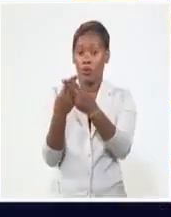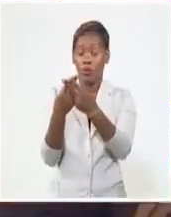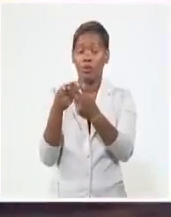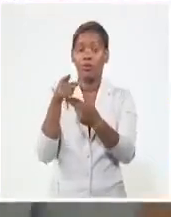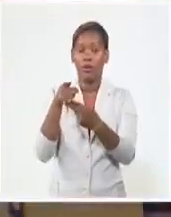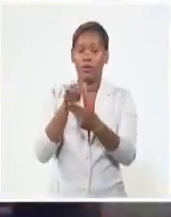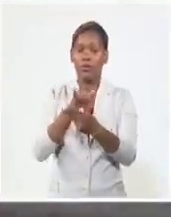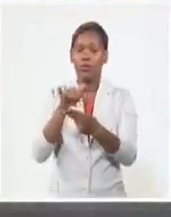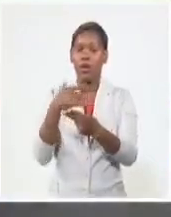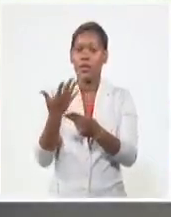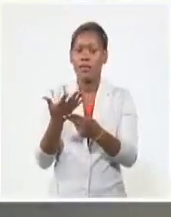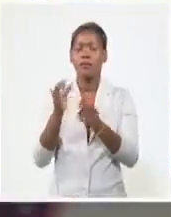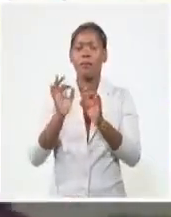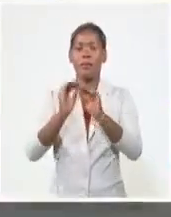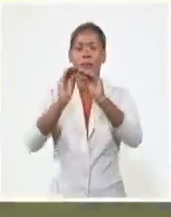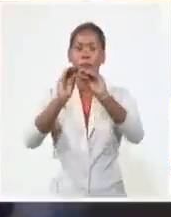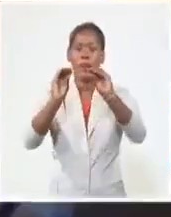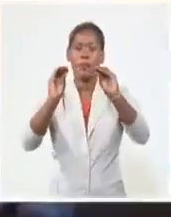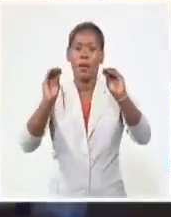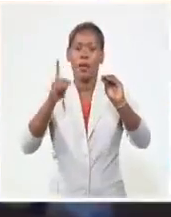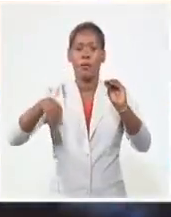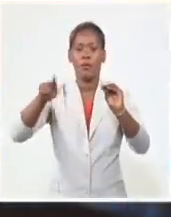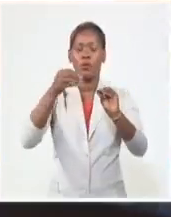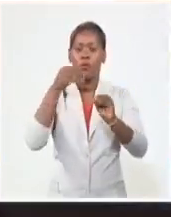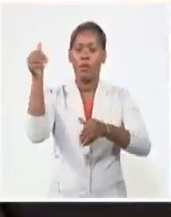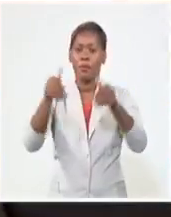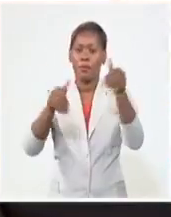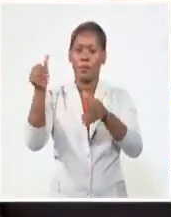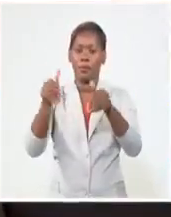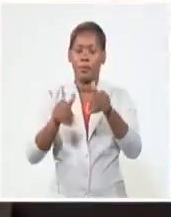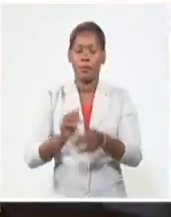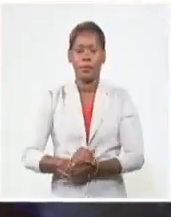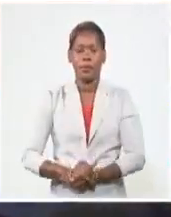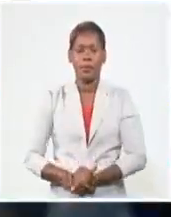quienes llegan a la recta final del certamen.